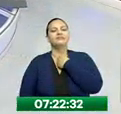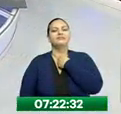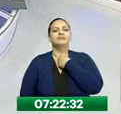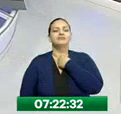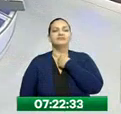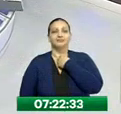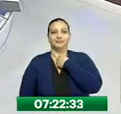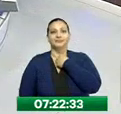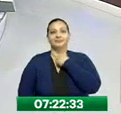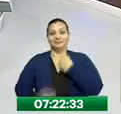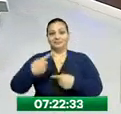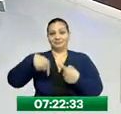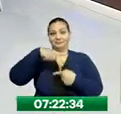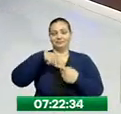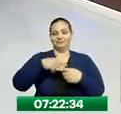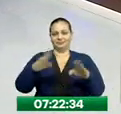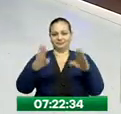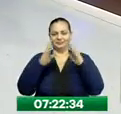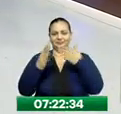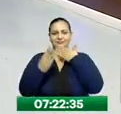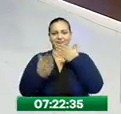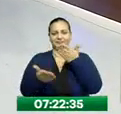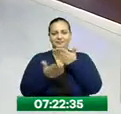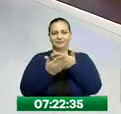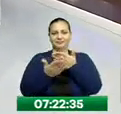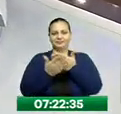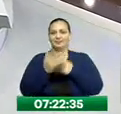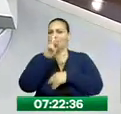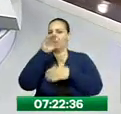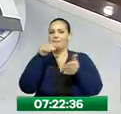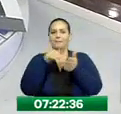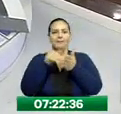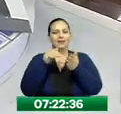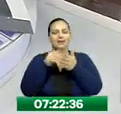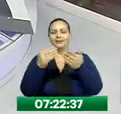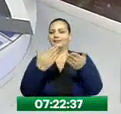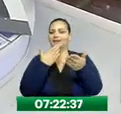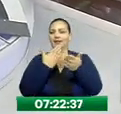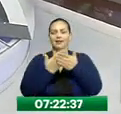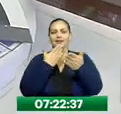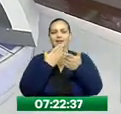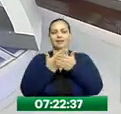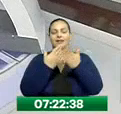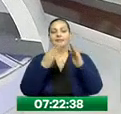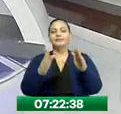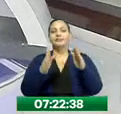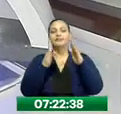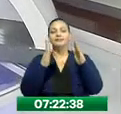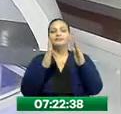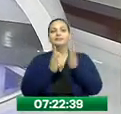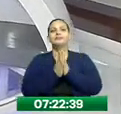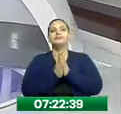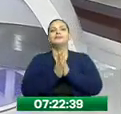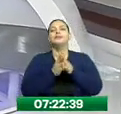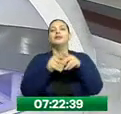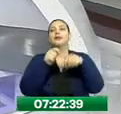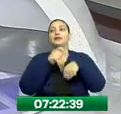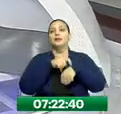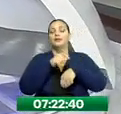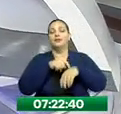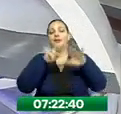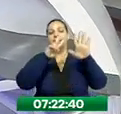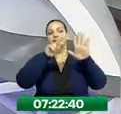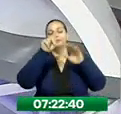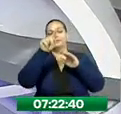Ya de regreso con ustedes. Gracias, gracias. Mil gracias por compartir con nosotros esta mañana, cuando tenemos exactamente las 7